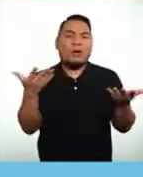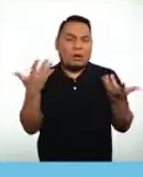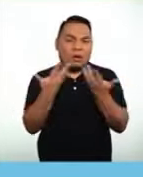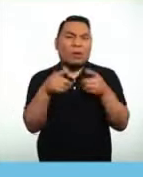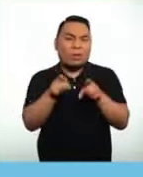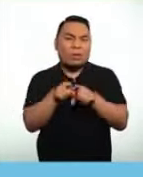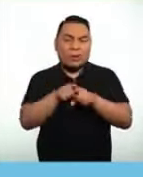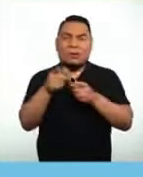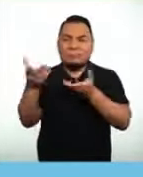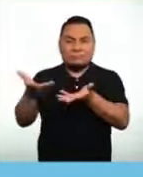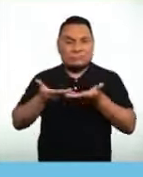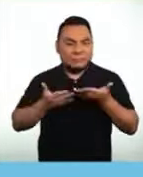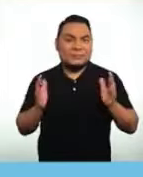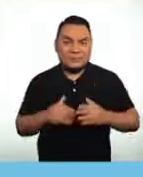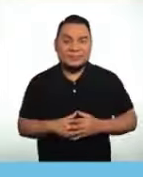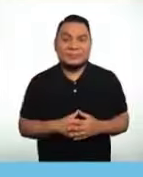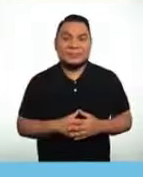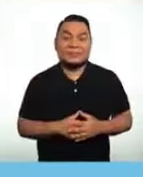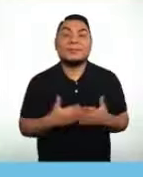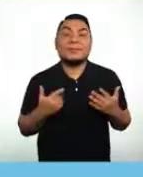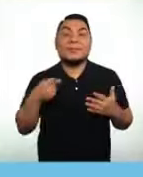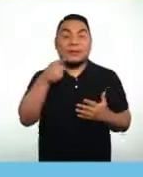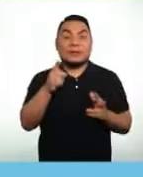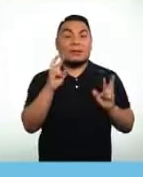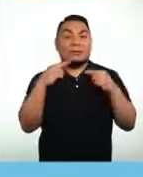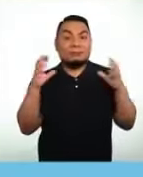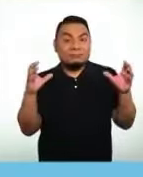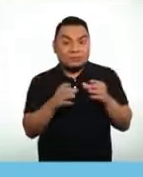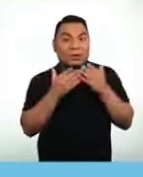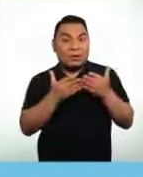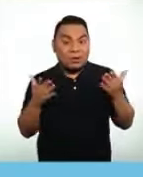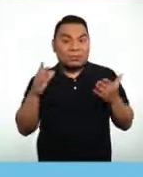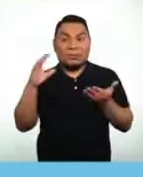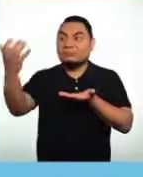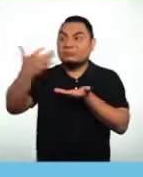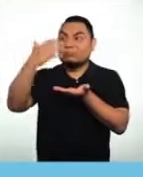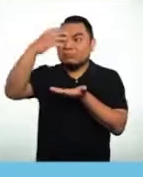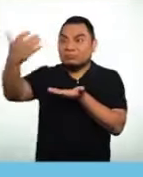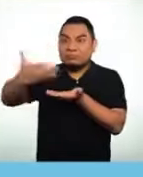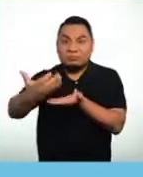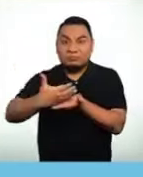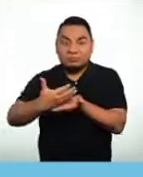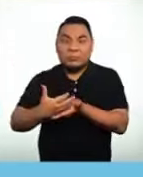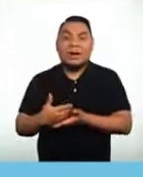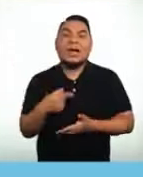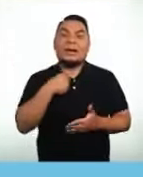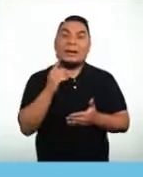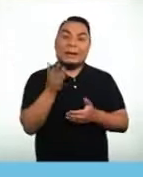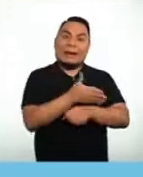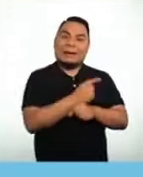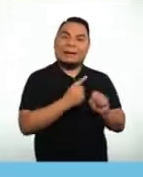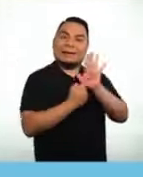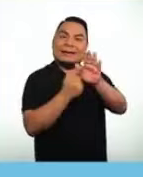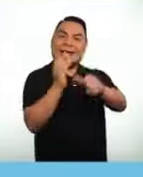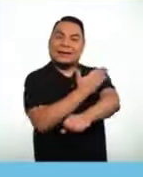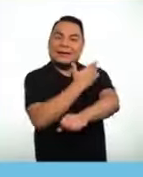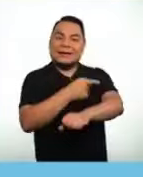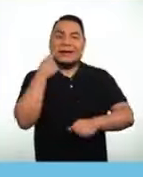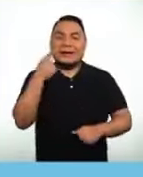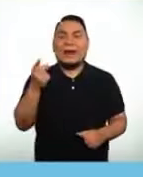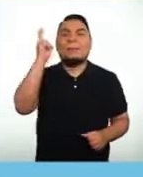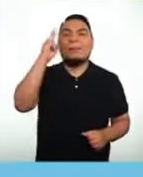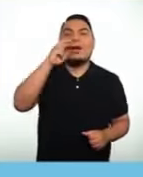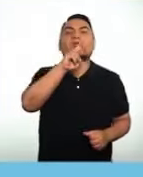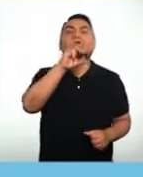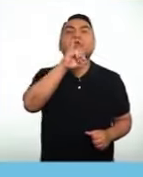otros que tengan a su alcance. Mientras reúnen las cosas que usaremos, les presentaré una divertida canción